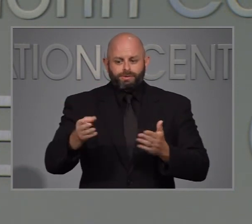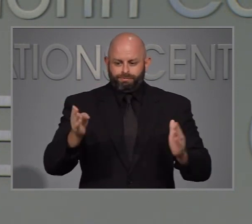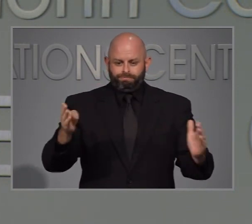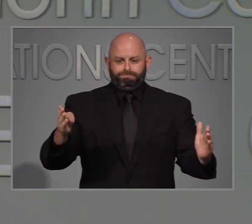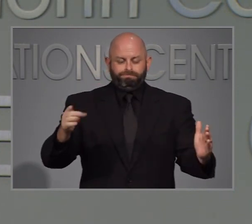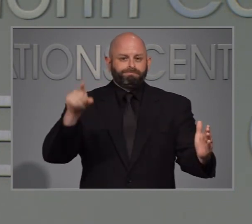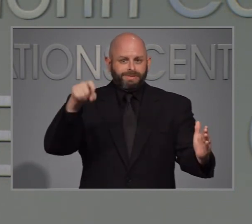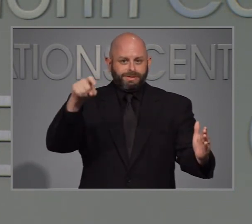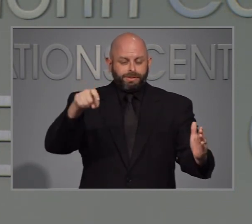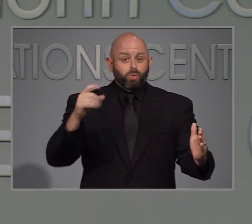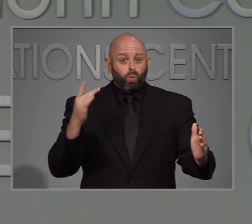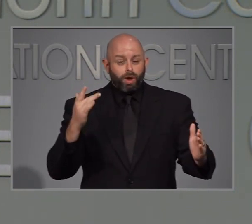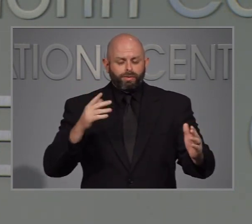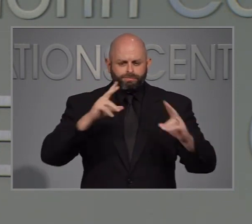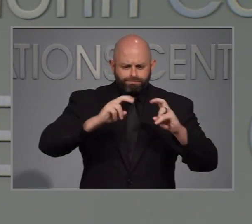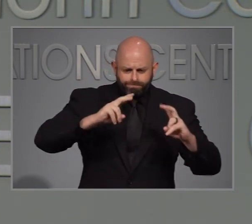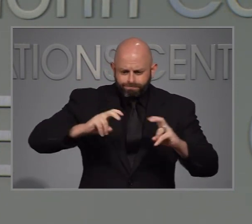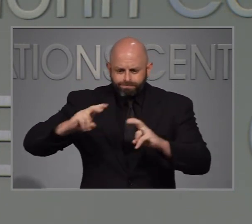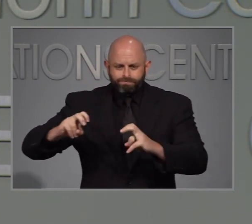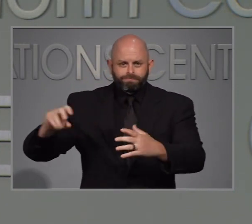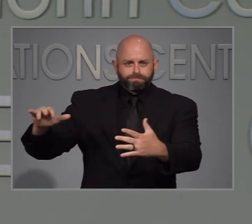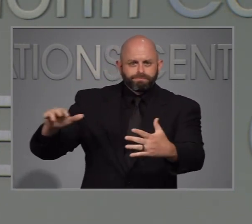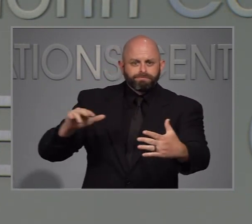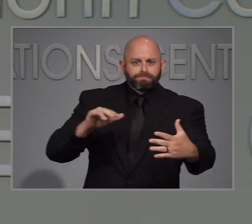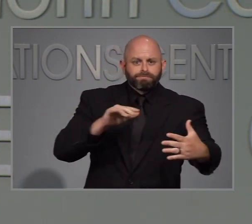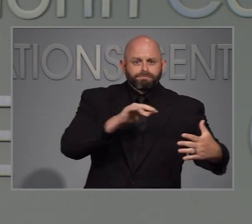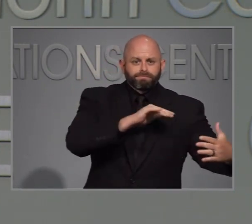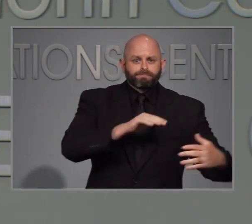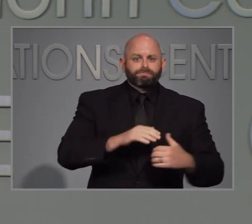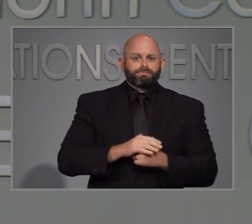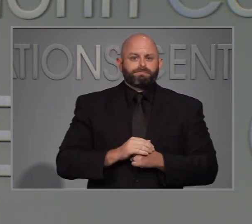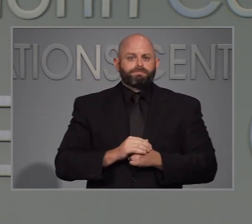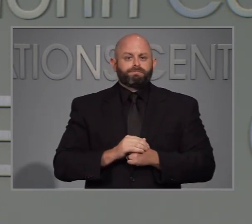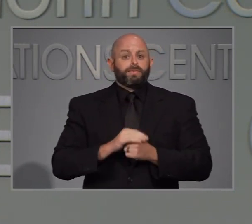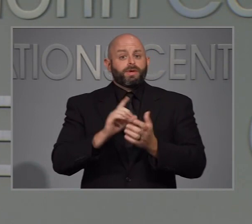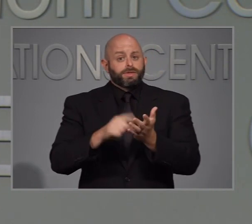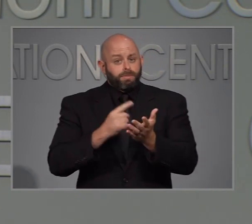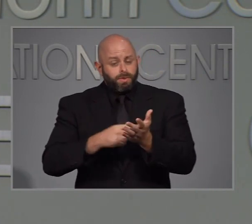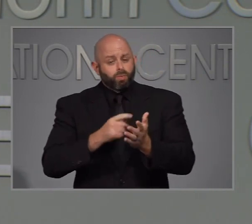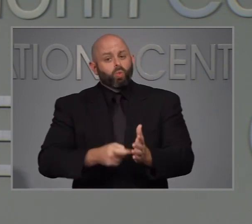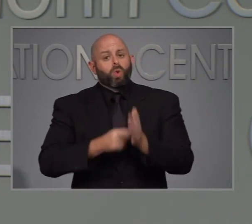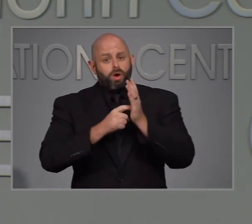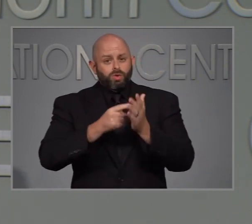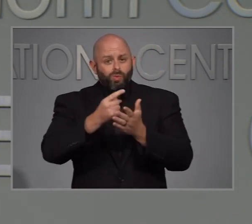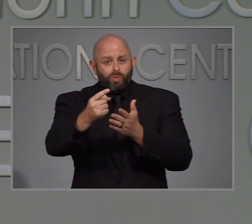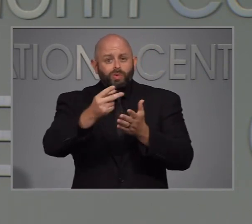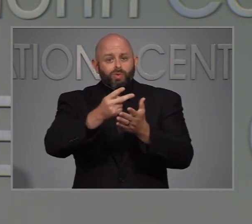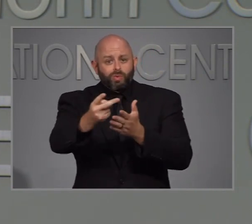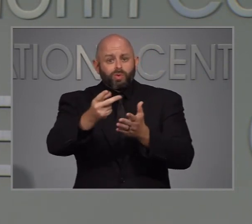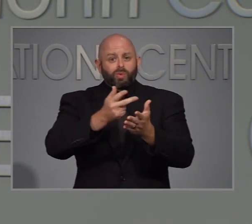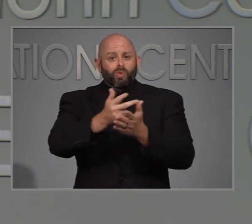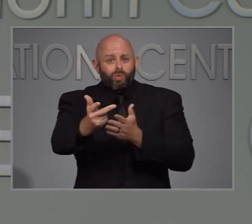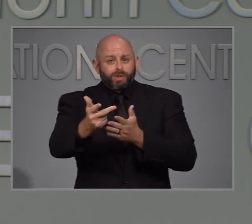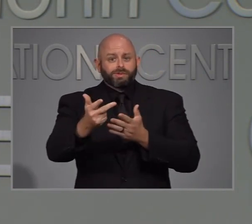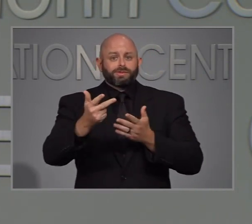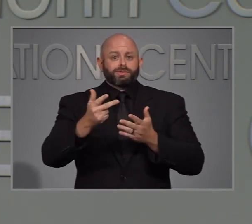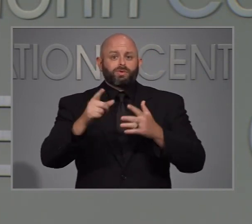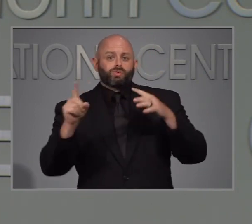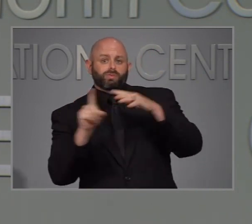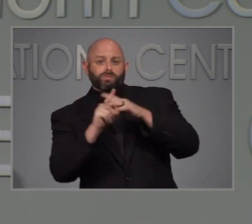Las personas que se están infectando por COVID, no vemos estas cifras sino hasta después. No vemos el